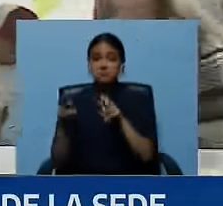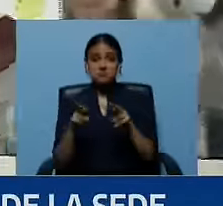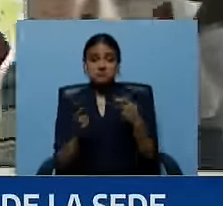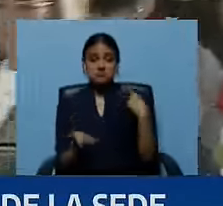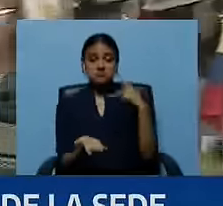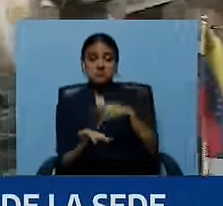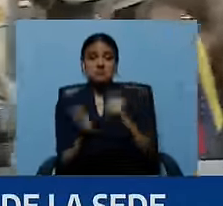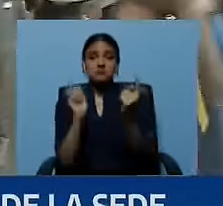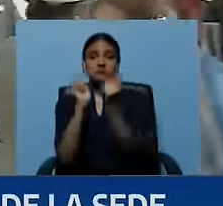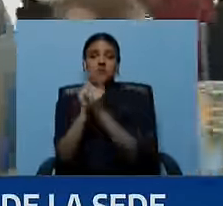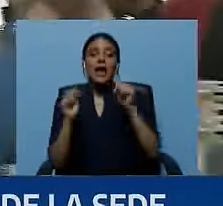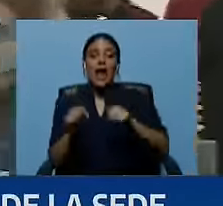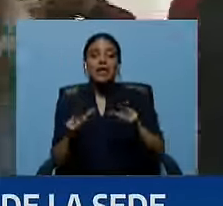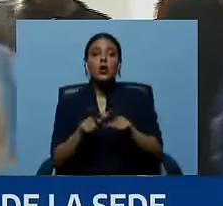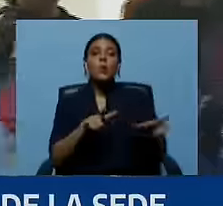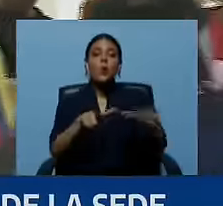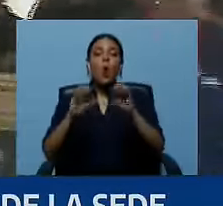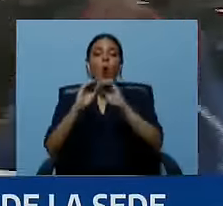Este es el despacho aquí, ¿verdad?